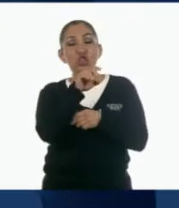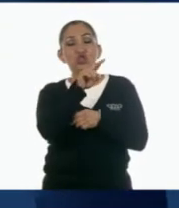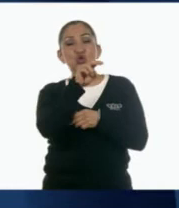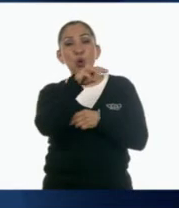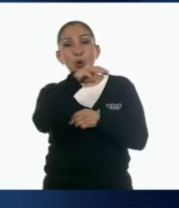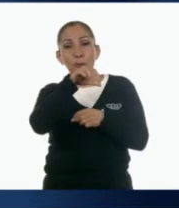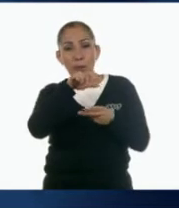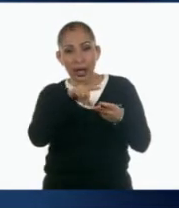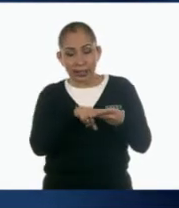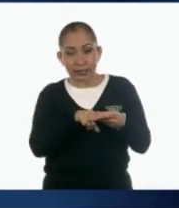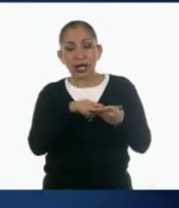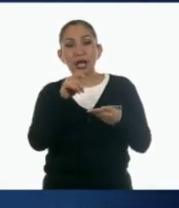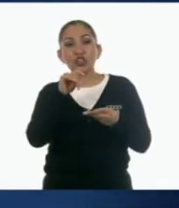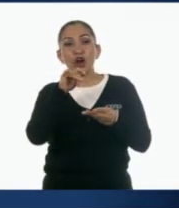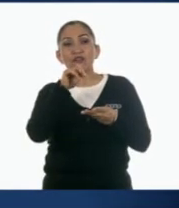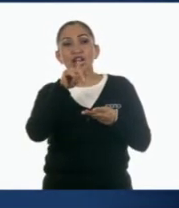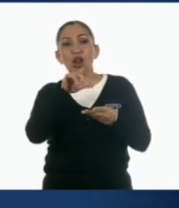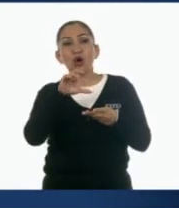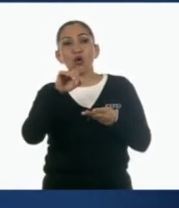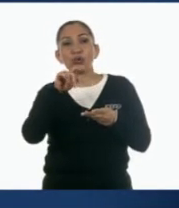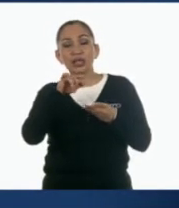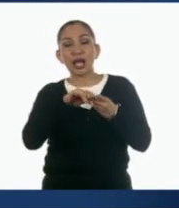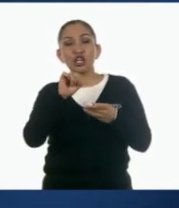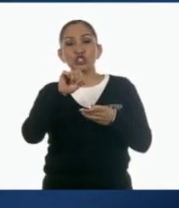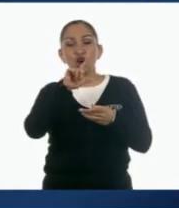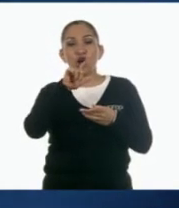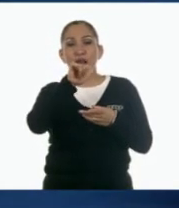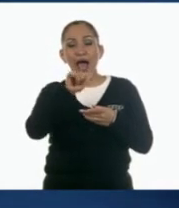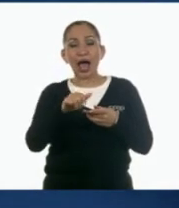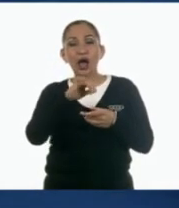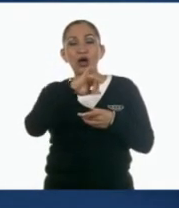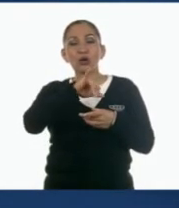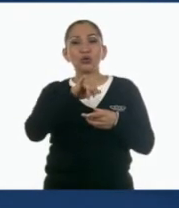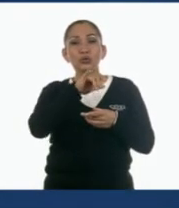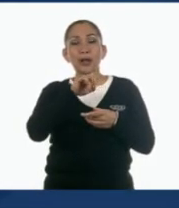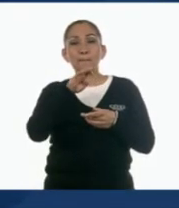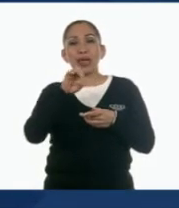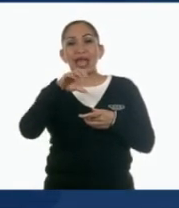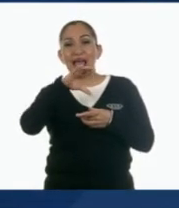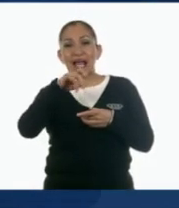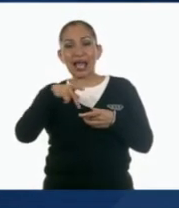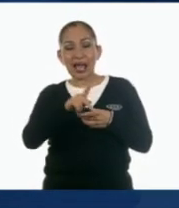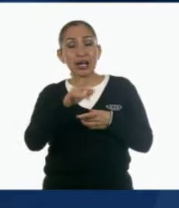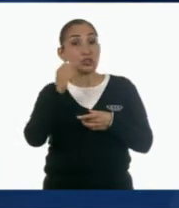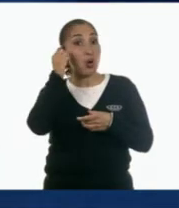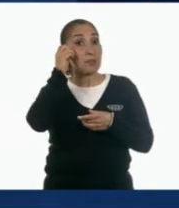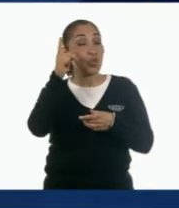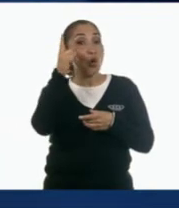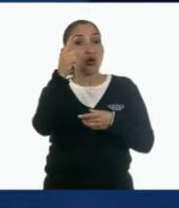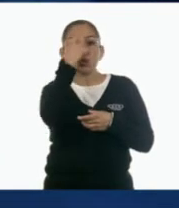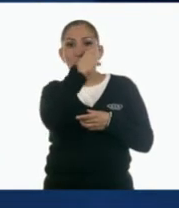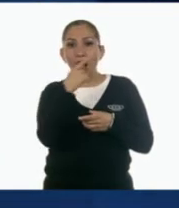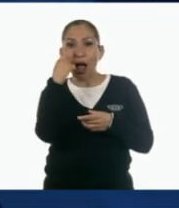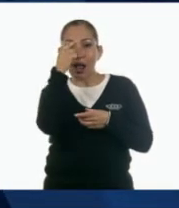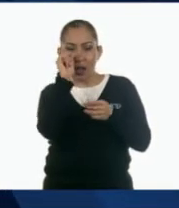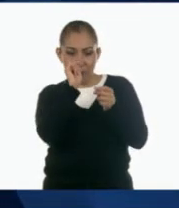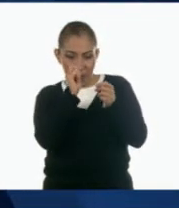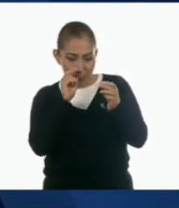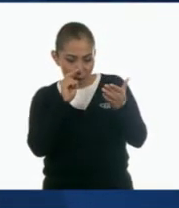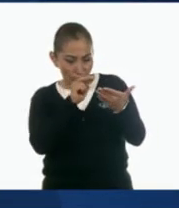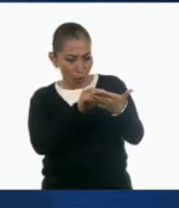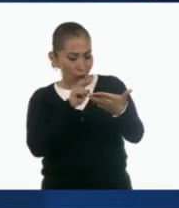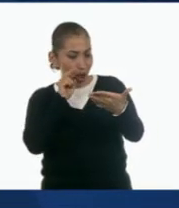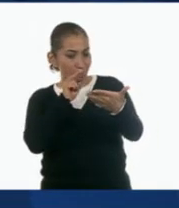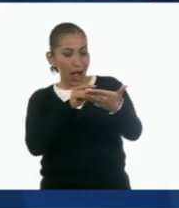Dumas, Théophile Gautier, Solá, Gustavo Adolfo Bécquer. No he olvidado aún su rostro en el grabado que